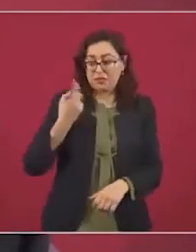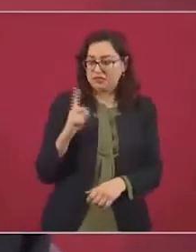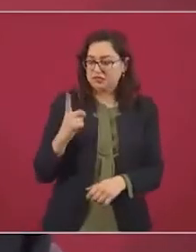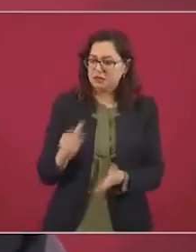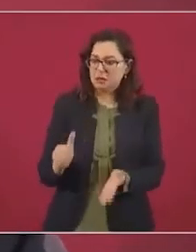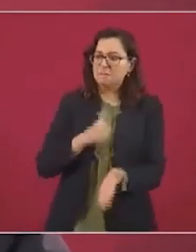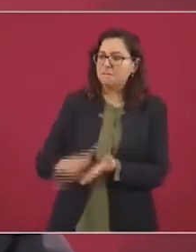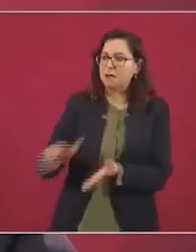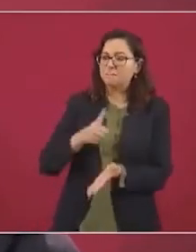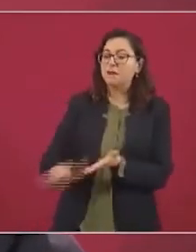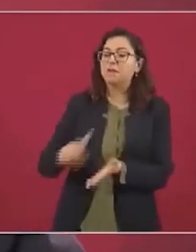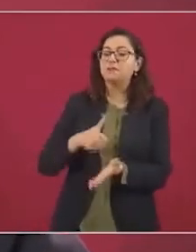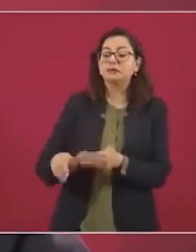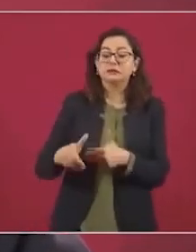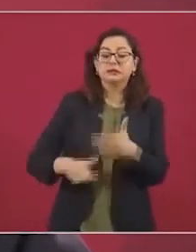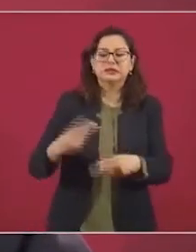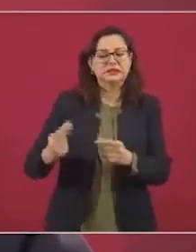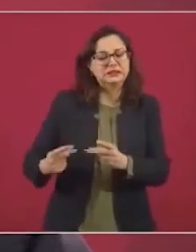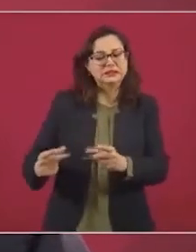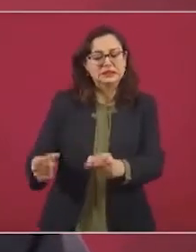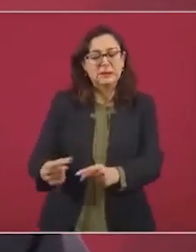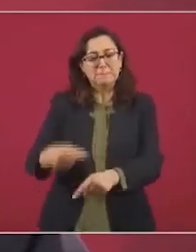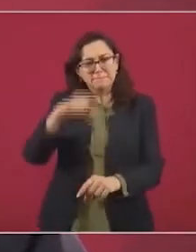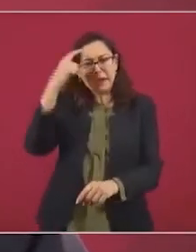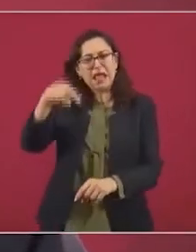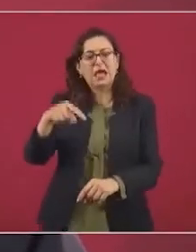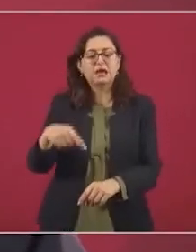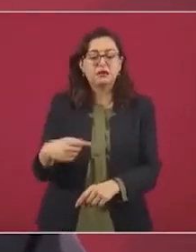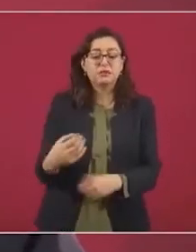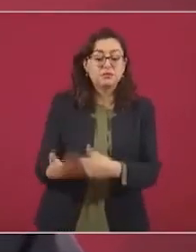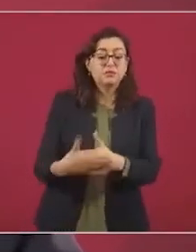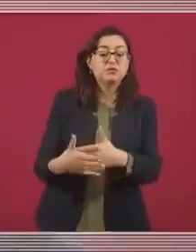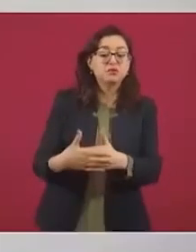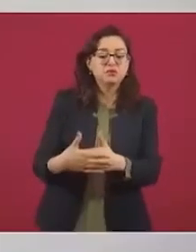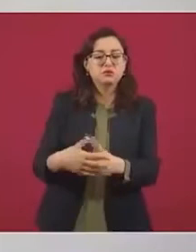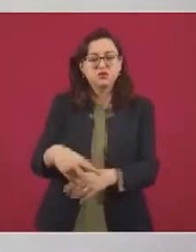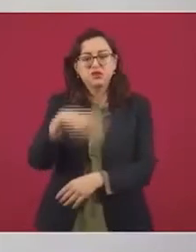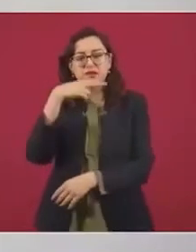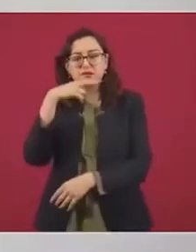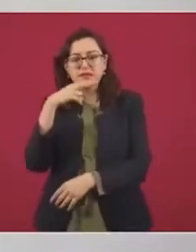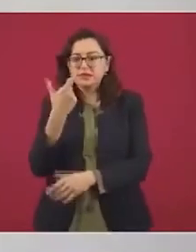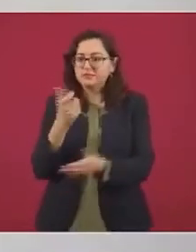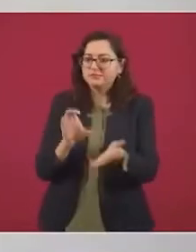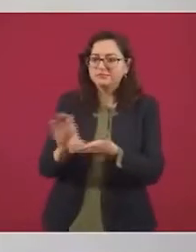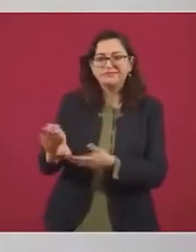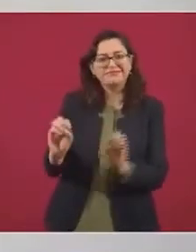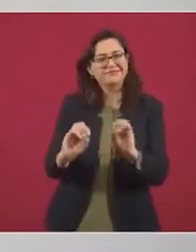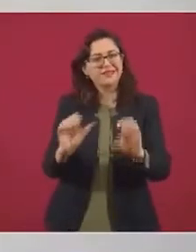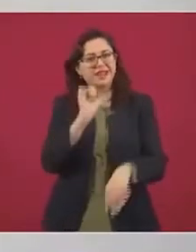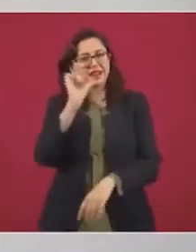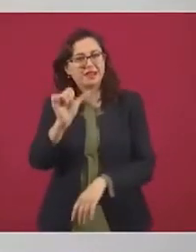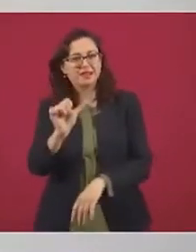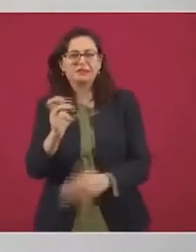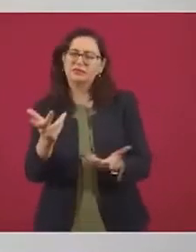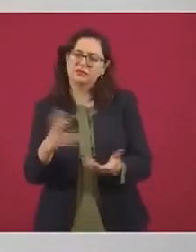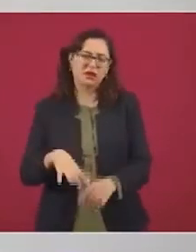Para el sector de los trabajadores es fundamental no solamente hacer peticiones, sino ver el futuro del